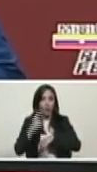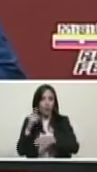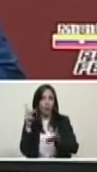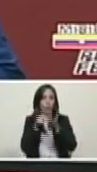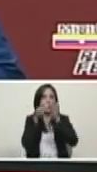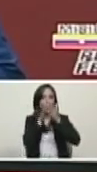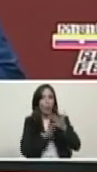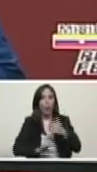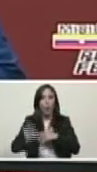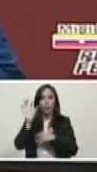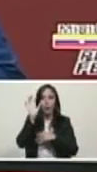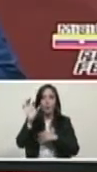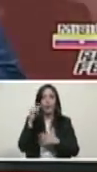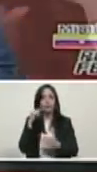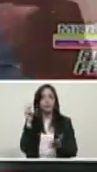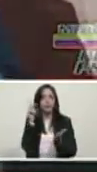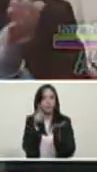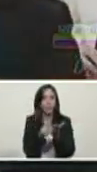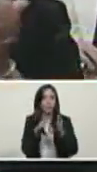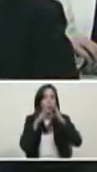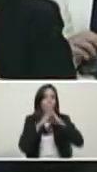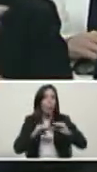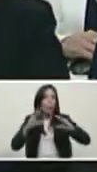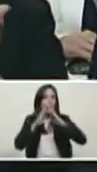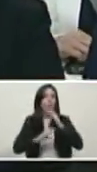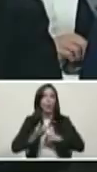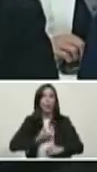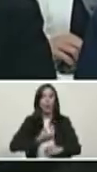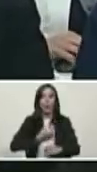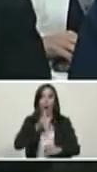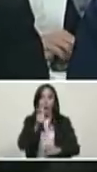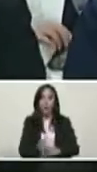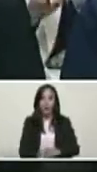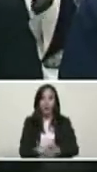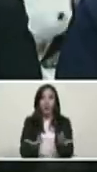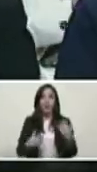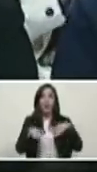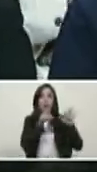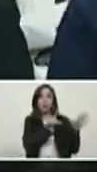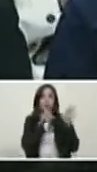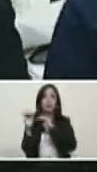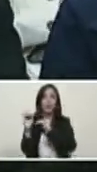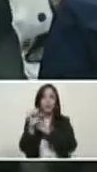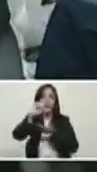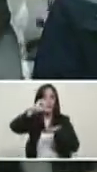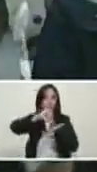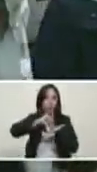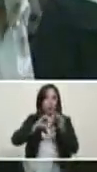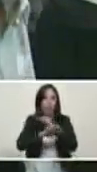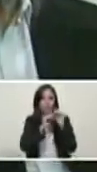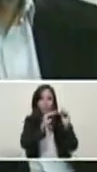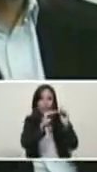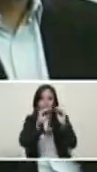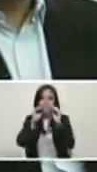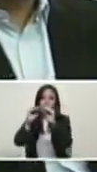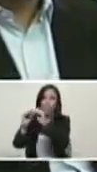agradezco la presencia de todos los alcaldes de las 60 ciudades que fueron convocados